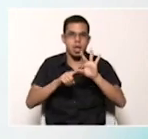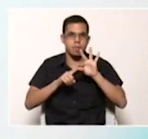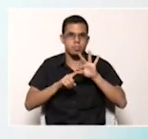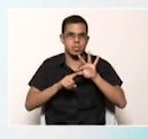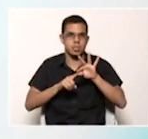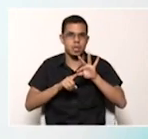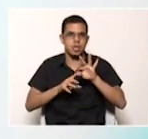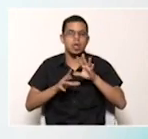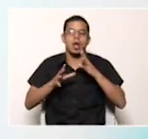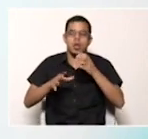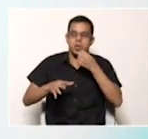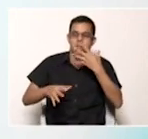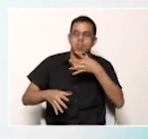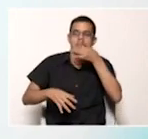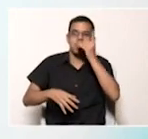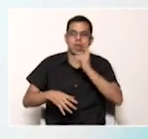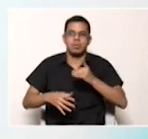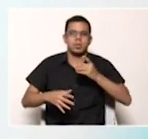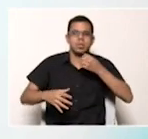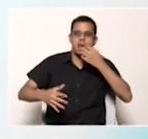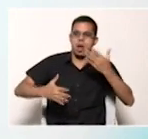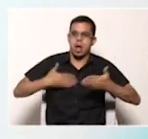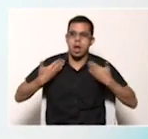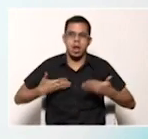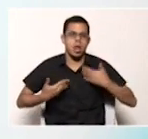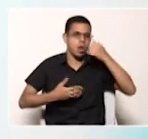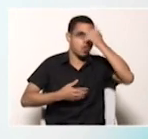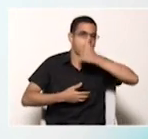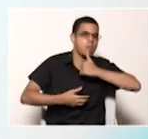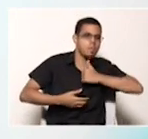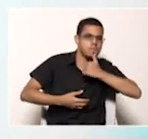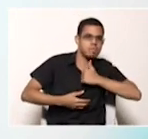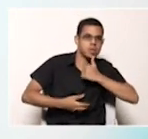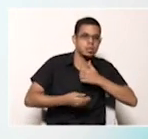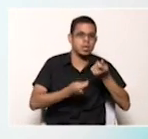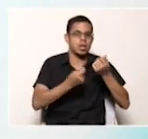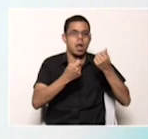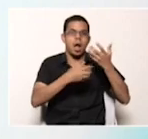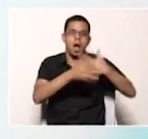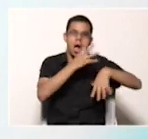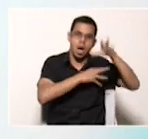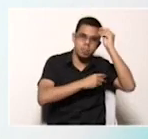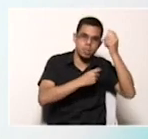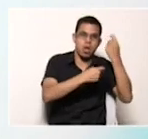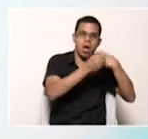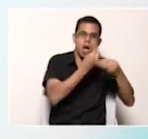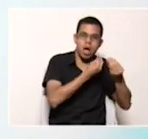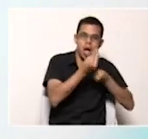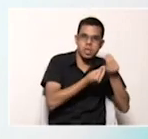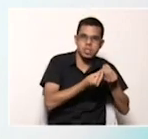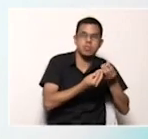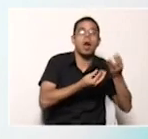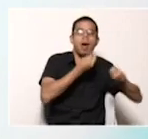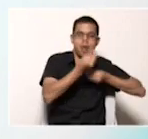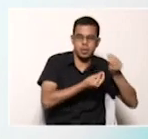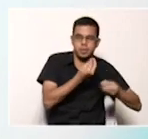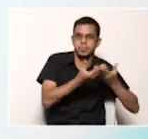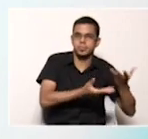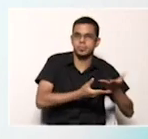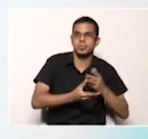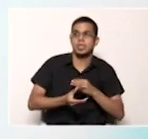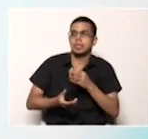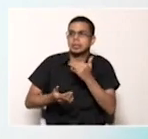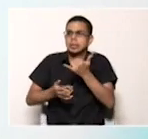optimismo, con buena disposición, con tolerancia. Aprender a tolerar que si no se pudo a la primera, bueno, se intenta de